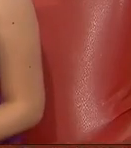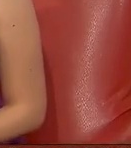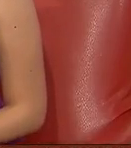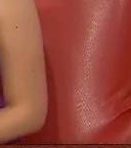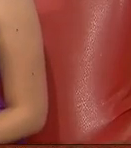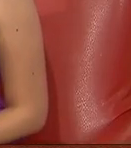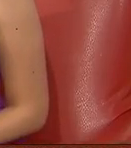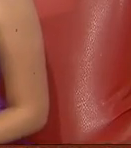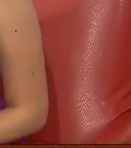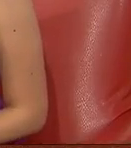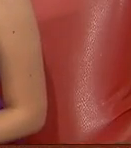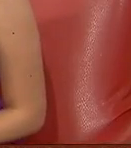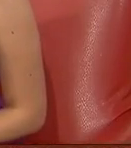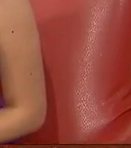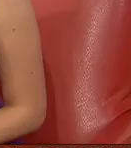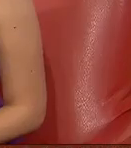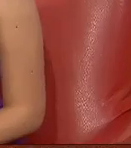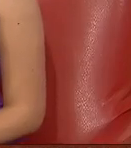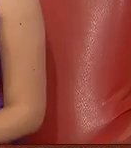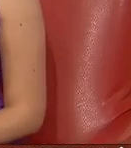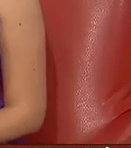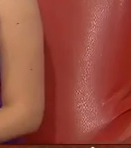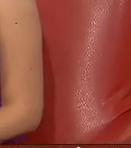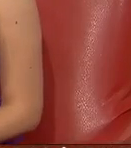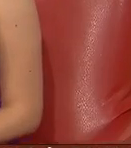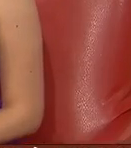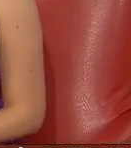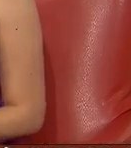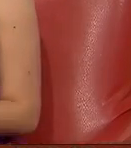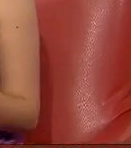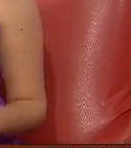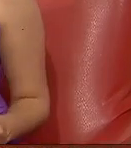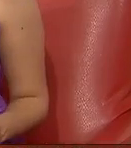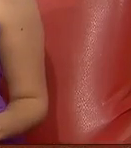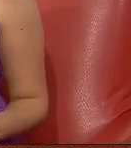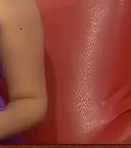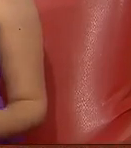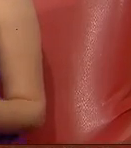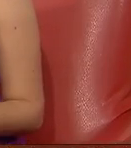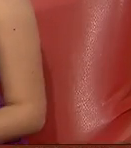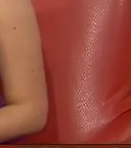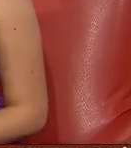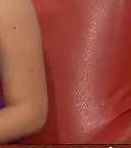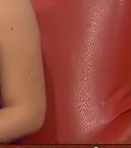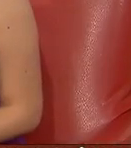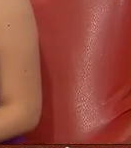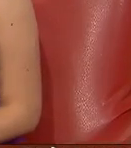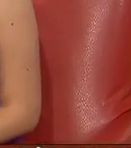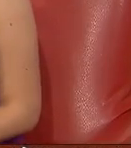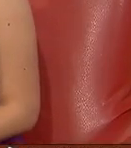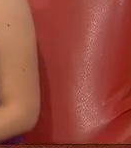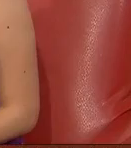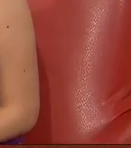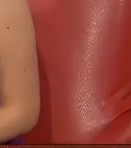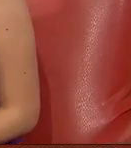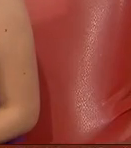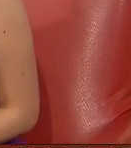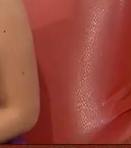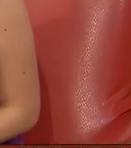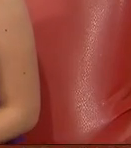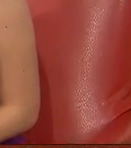estas aplicaciones y con estas dinámicas del mercado, donde como no hay regulación, se pueden subir los precios. Hubo gente que pagó